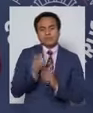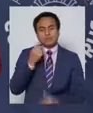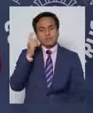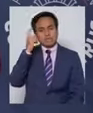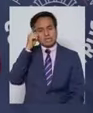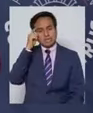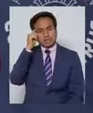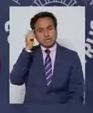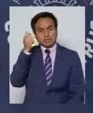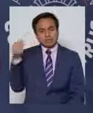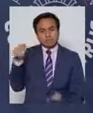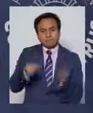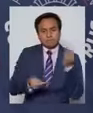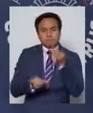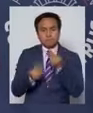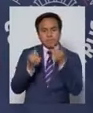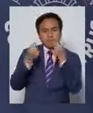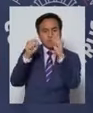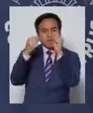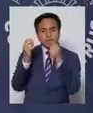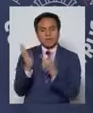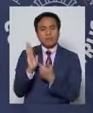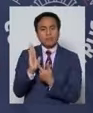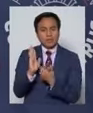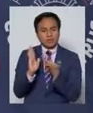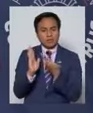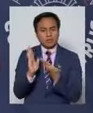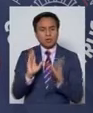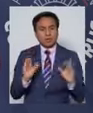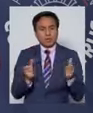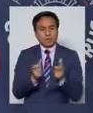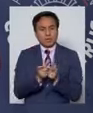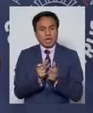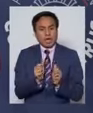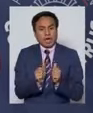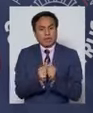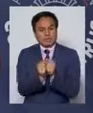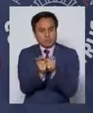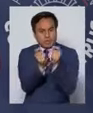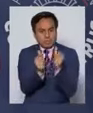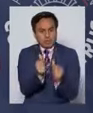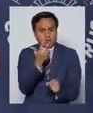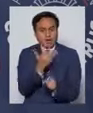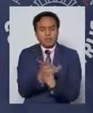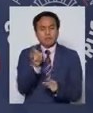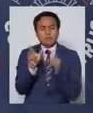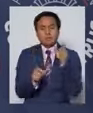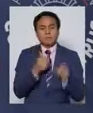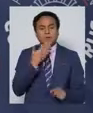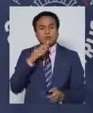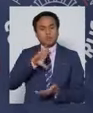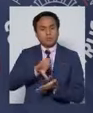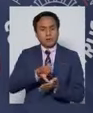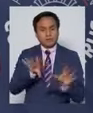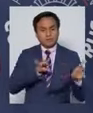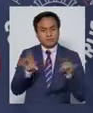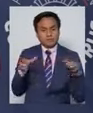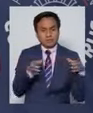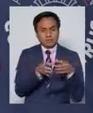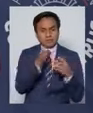para poder ir evaluándolas. Nosotros tenemos un comité asesor experto con las mejores personas de nuestro país para poder enfrentar